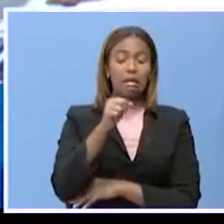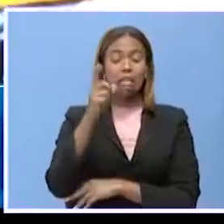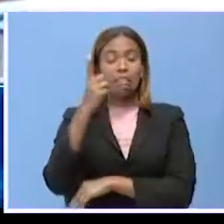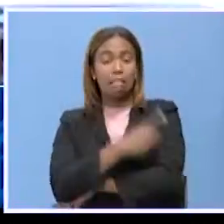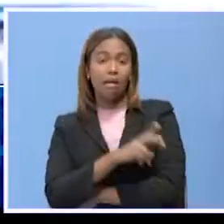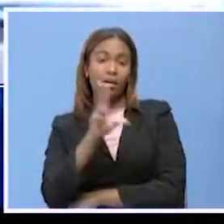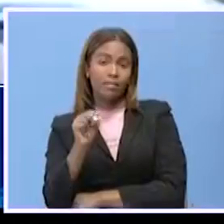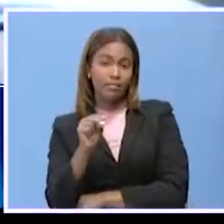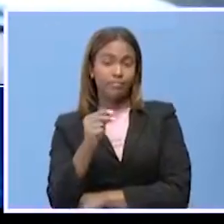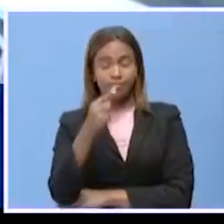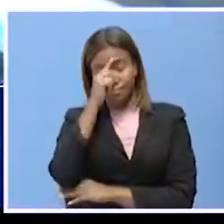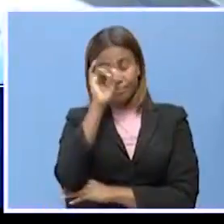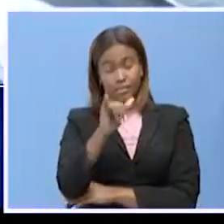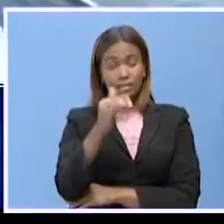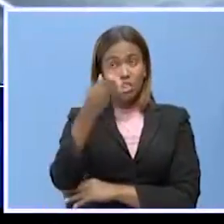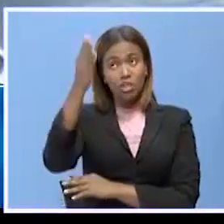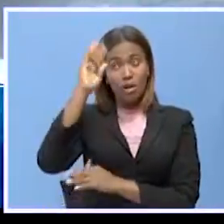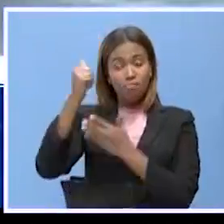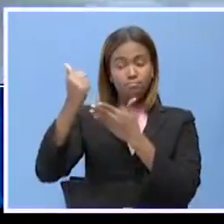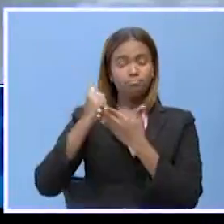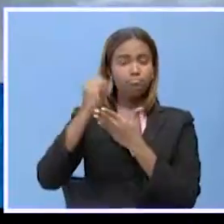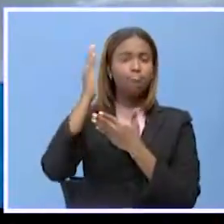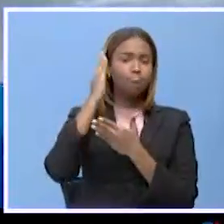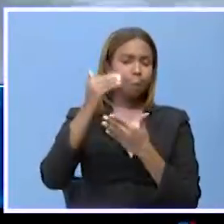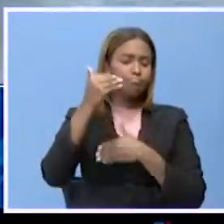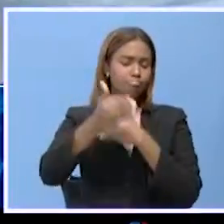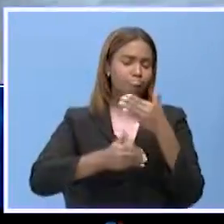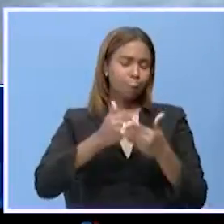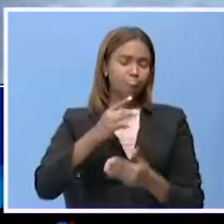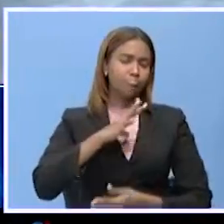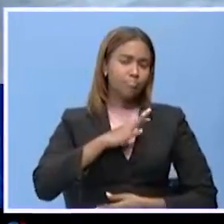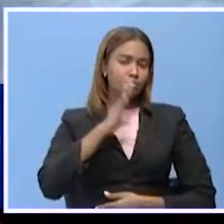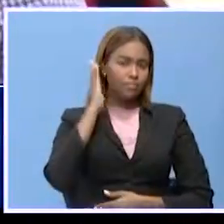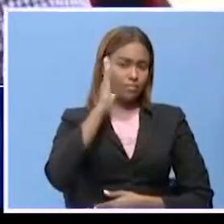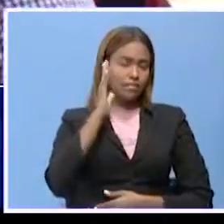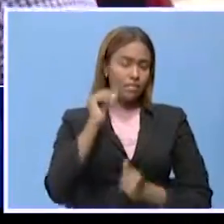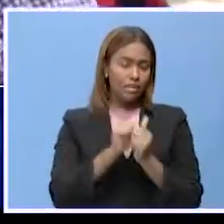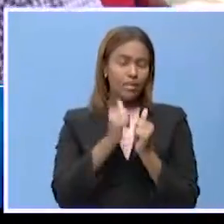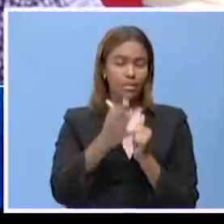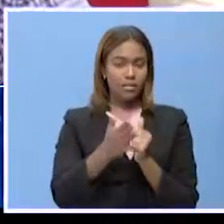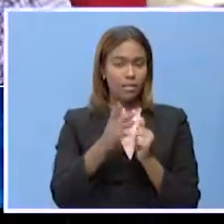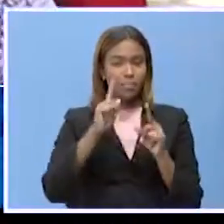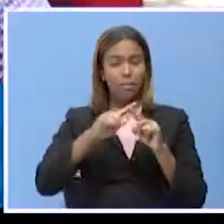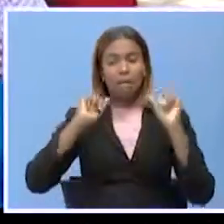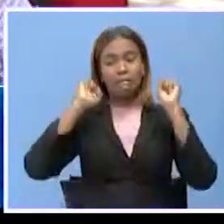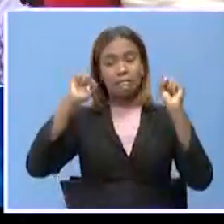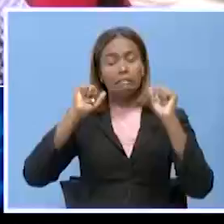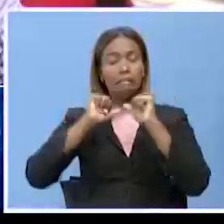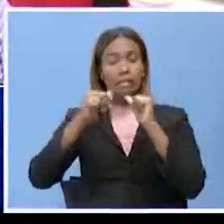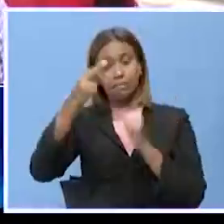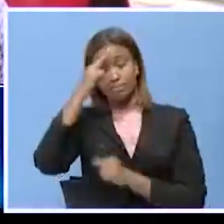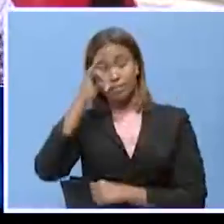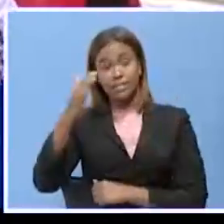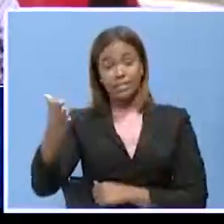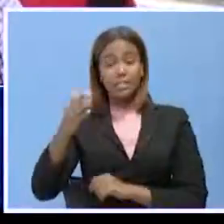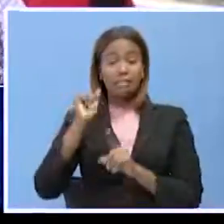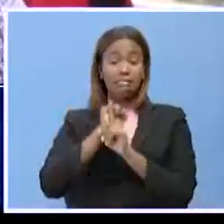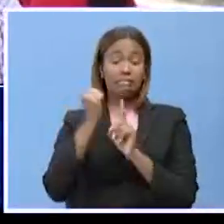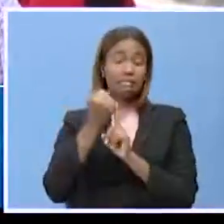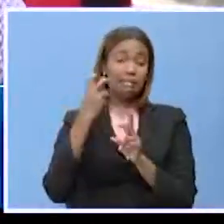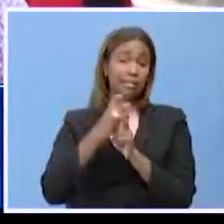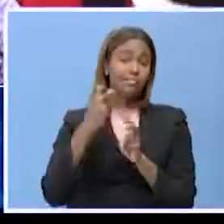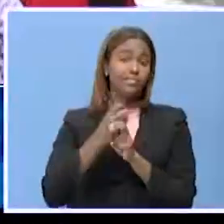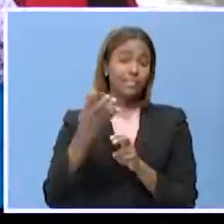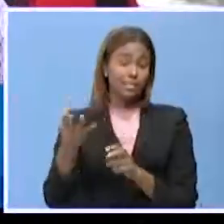está, con Dios está adelante, estamos sigue para adelante con eso. Pero hay huelga allá en Haití, nada más no estamos buenos allá